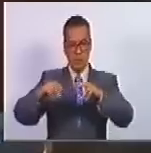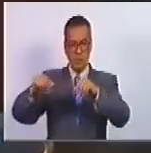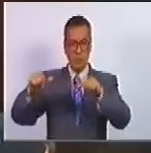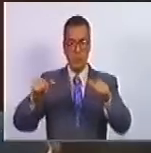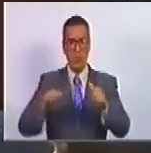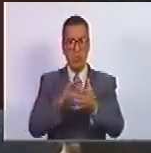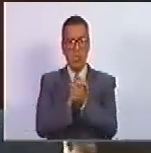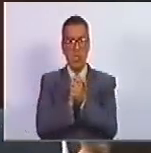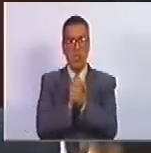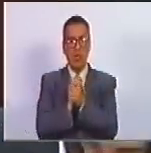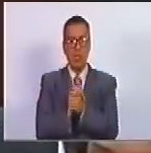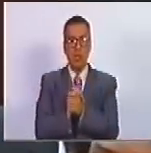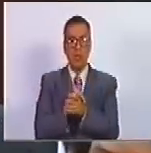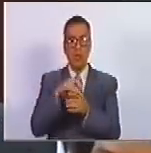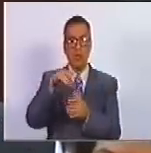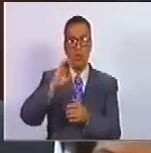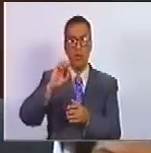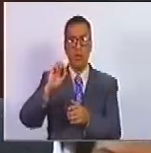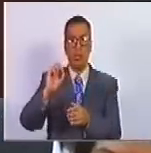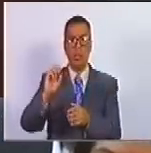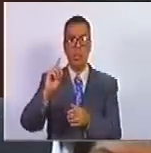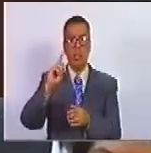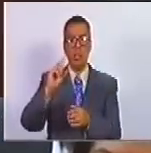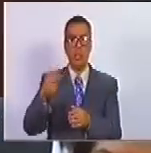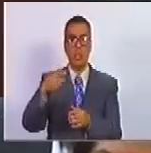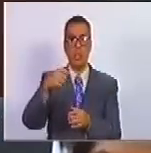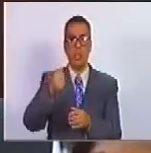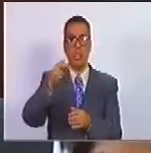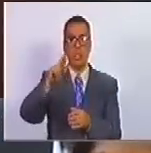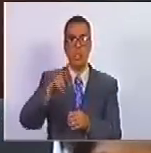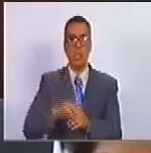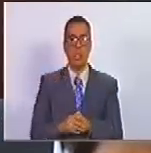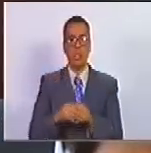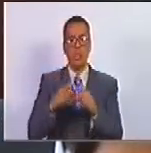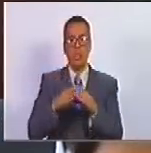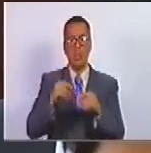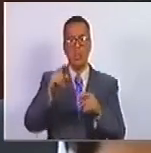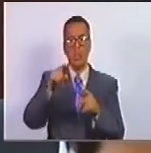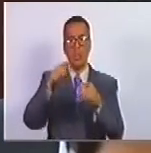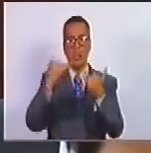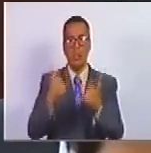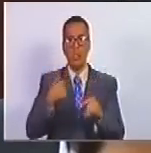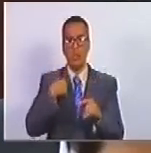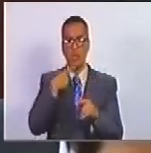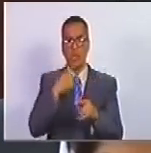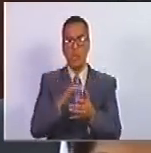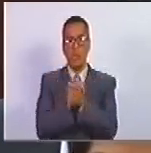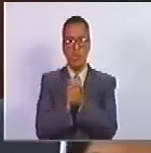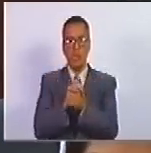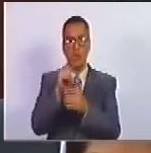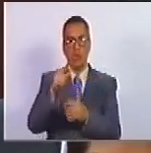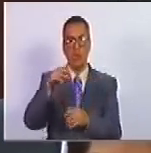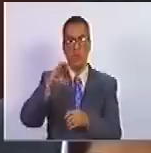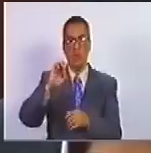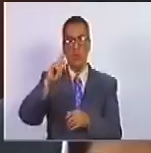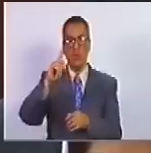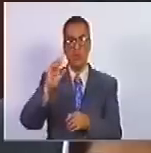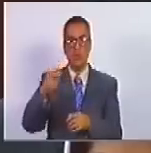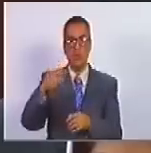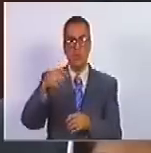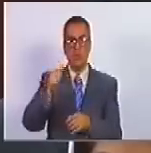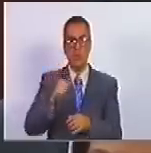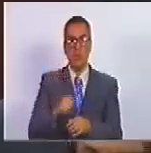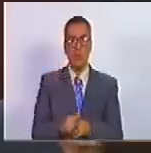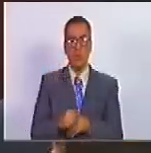del compañero El Gordo Edgar, del compañero de Alí Gómez García, ya lo dije, del compañero Edgar,